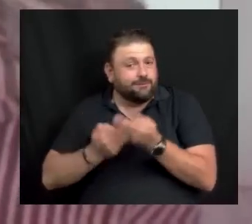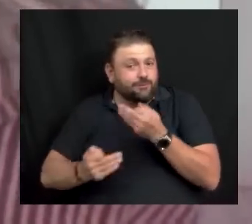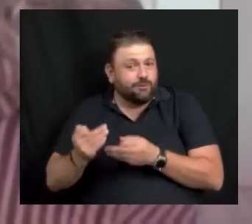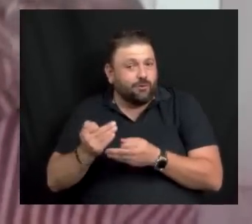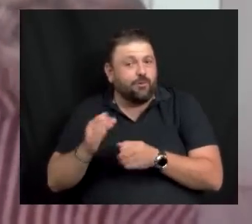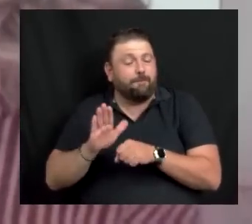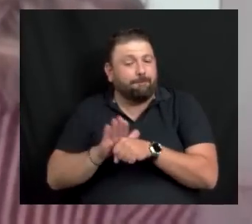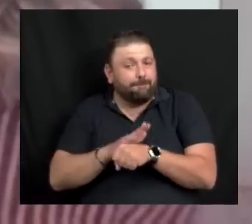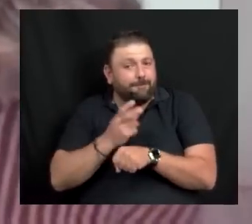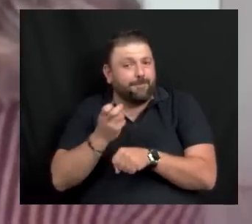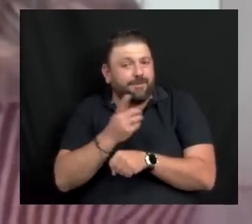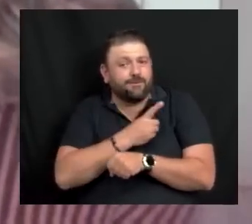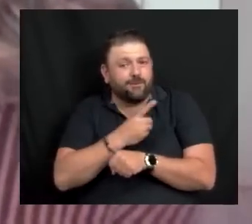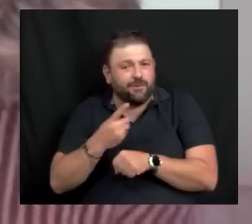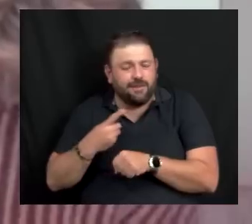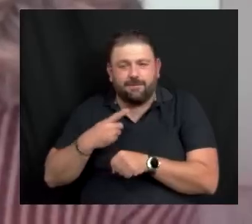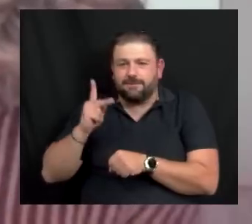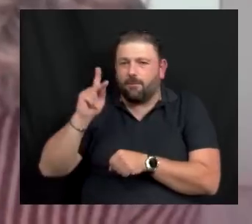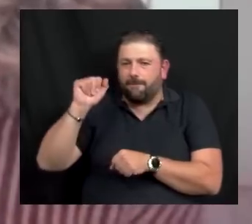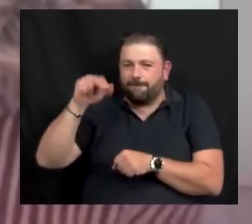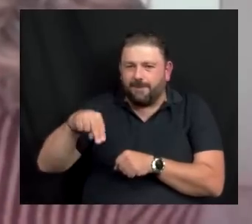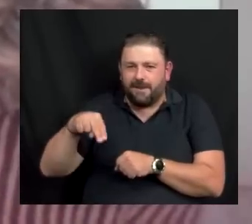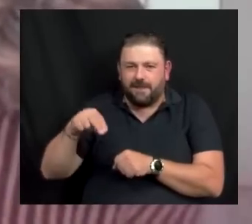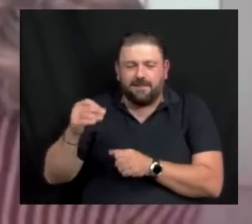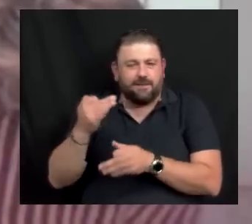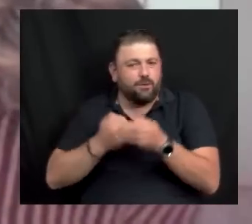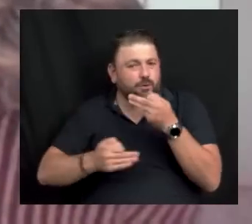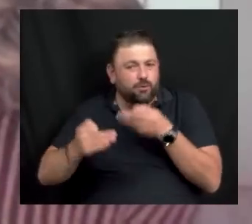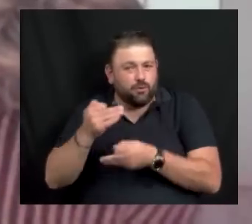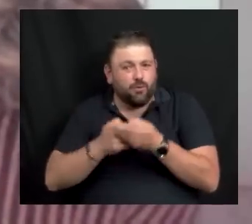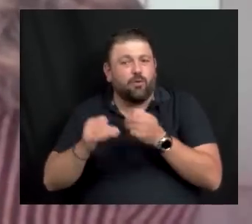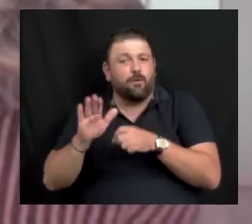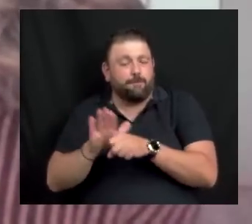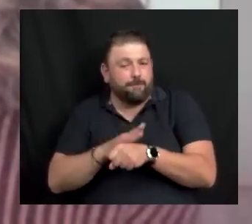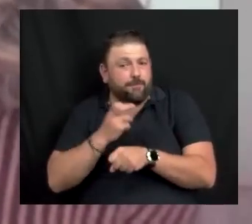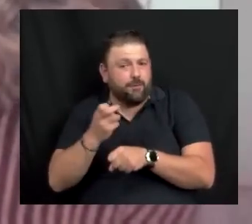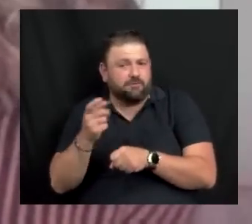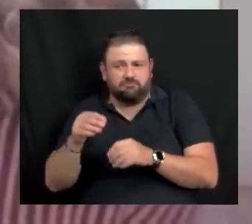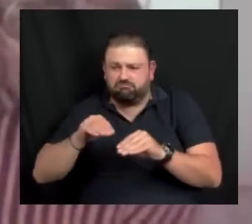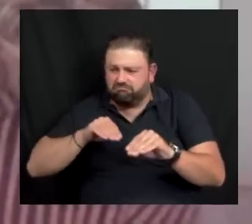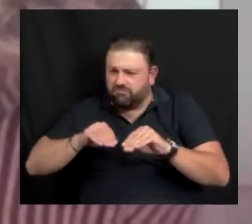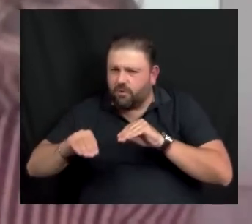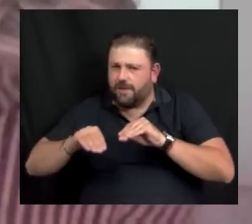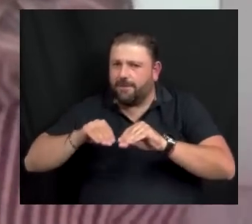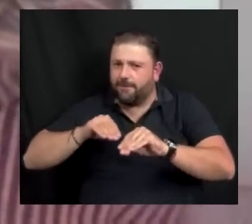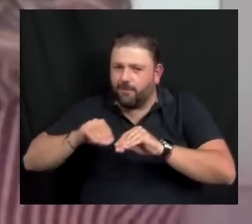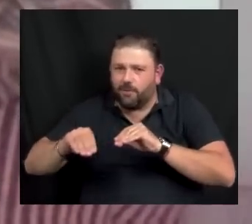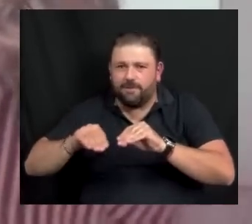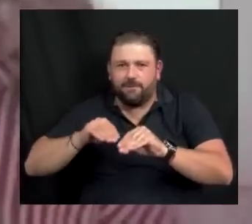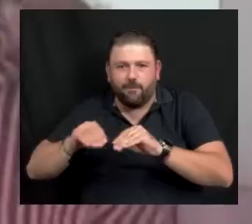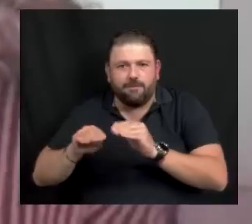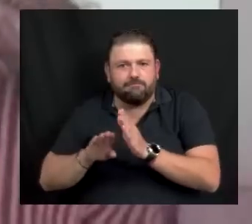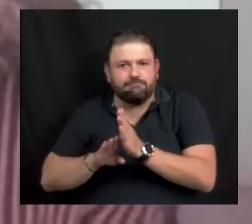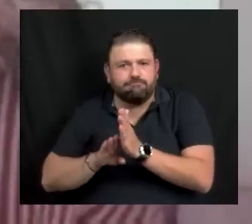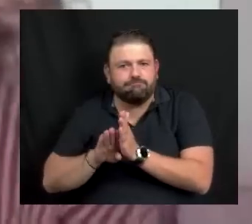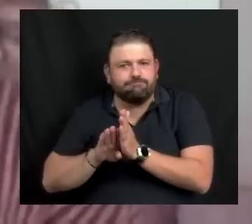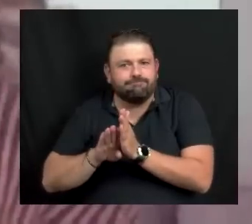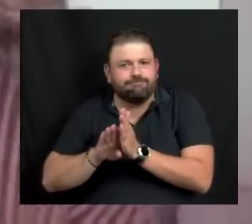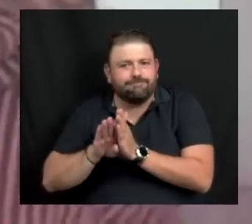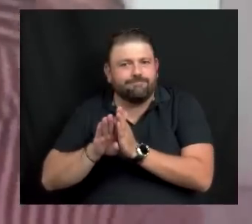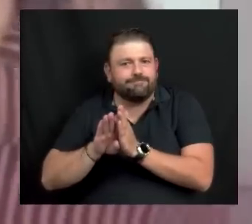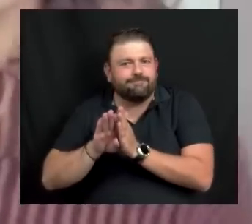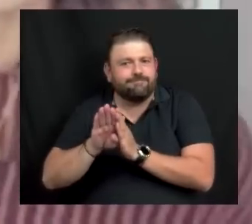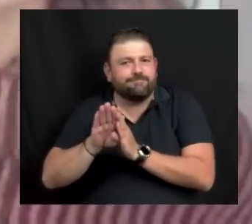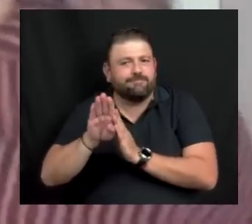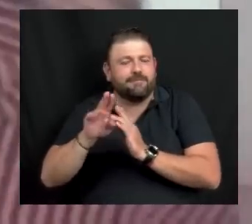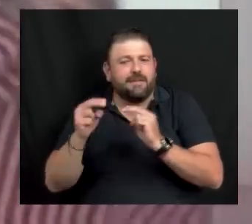planeación. Porque si solamente lo dejas al aire y ojalá y te vaya bien, y no, si, ni siquiera lo invites a una junta, no lo